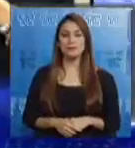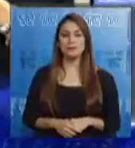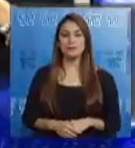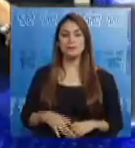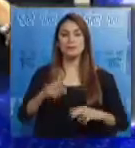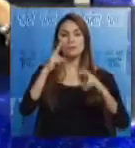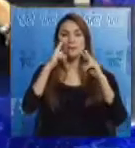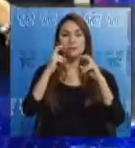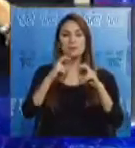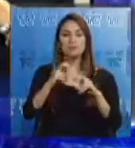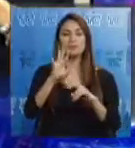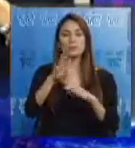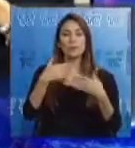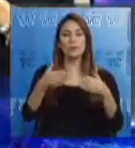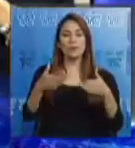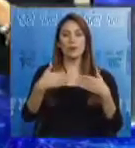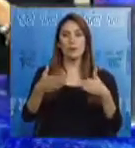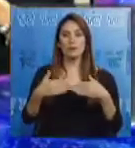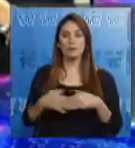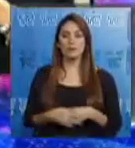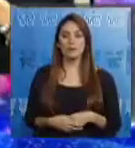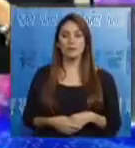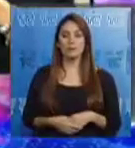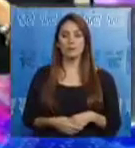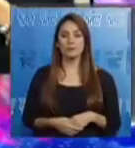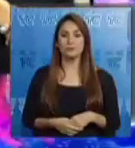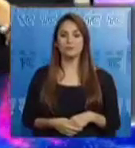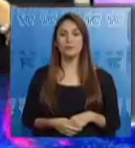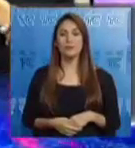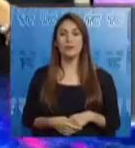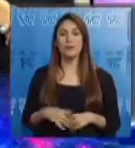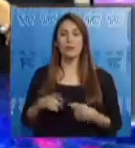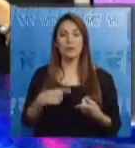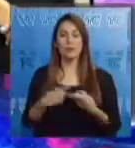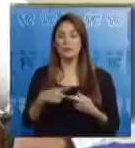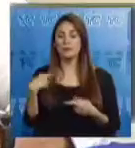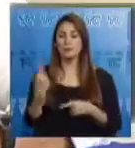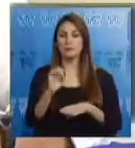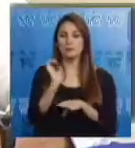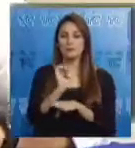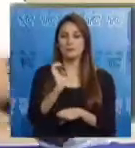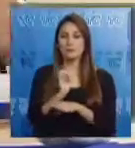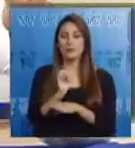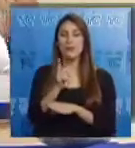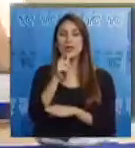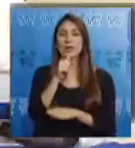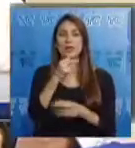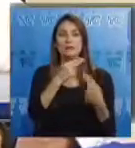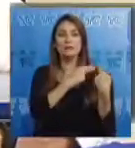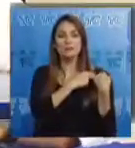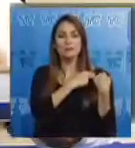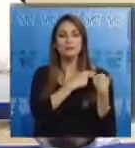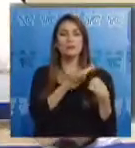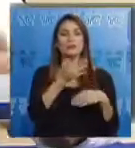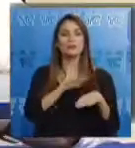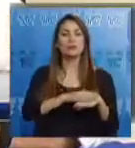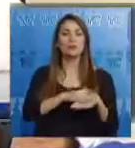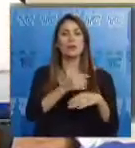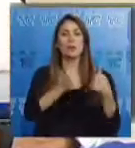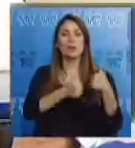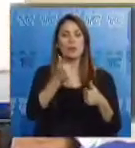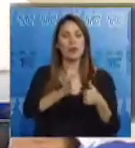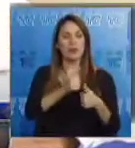Investigación de Panama Papers. Como gobierno, si no interesa, pues esa información. No sé cuál es el organismo más adecuado, si la Unidad de Lavado de Activos, Secretaría